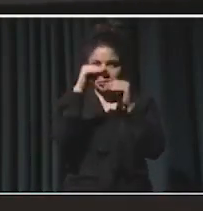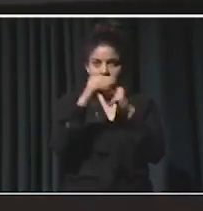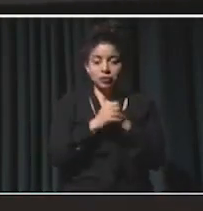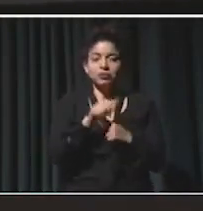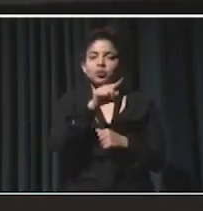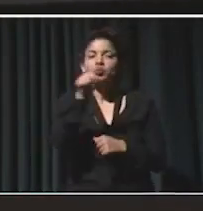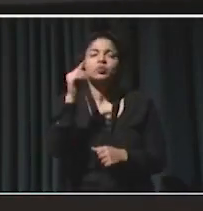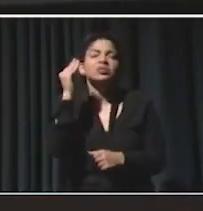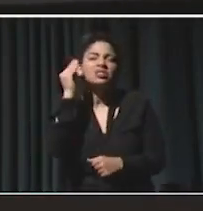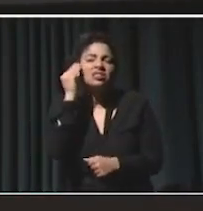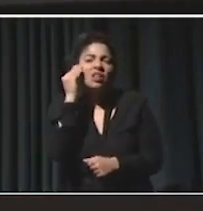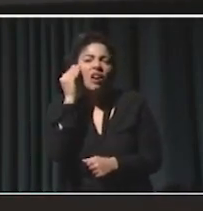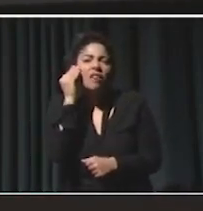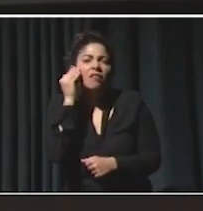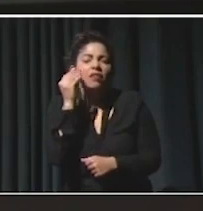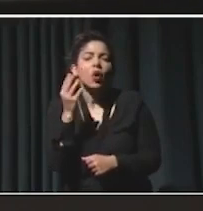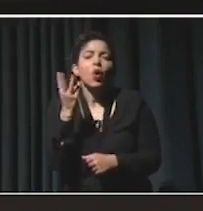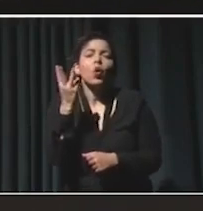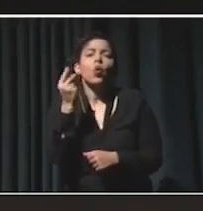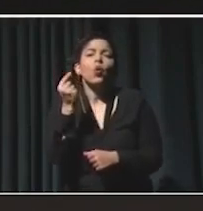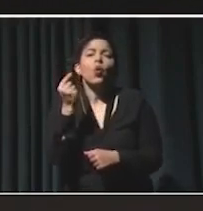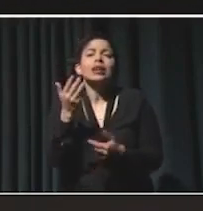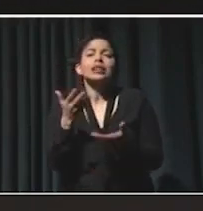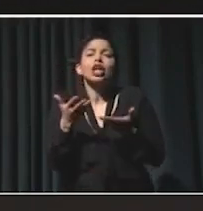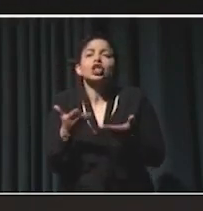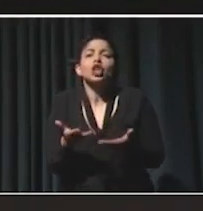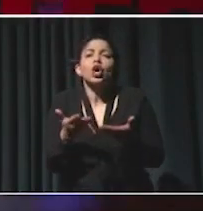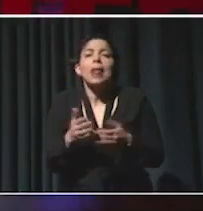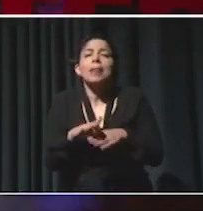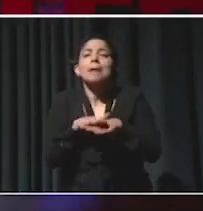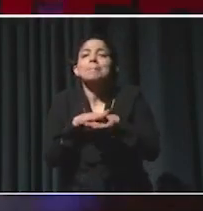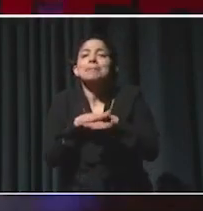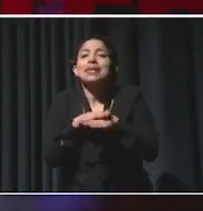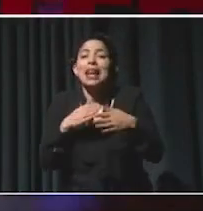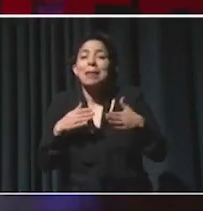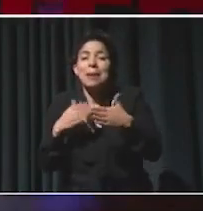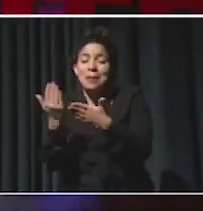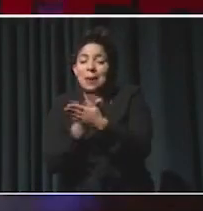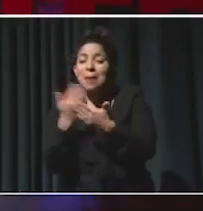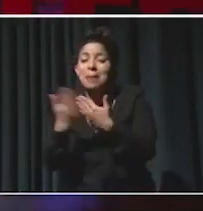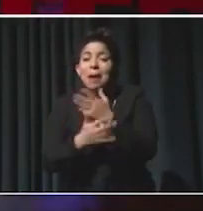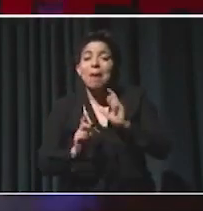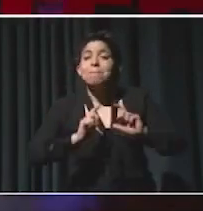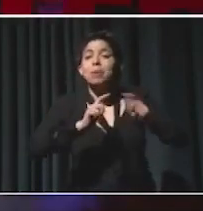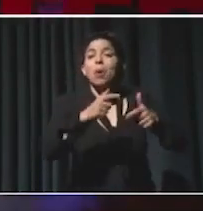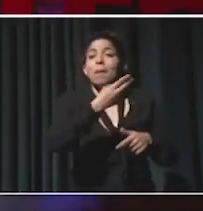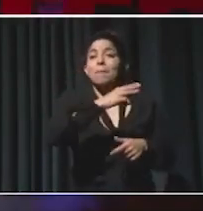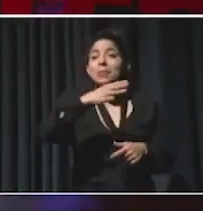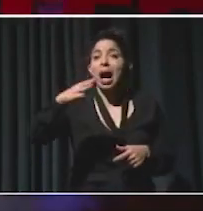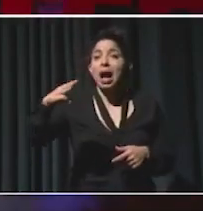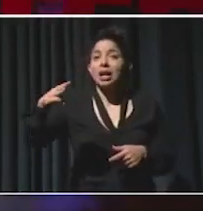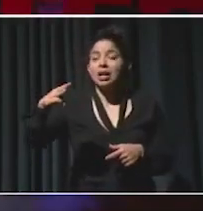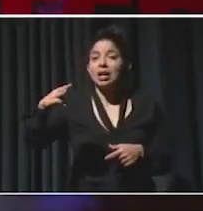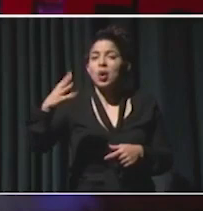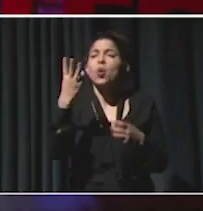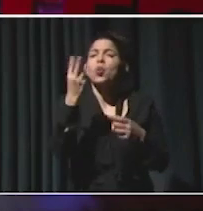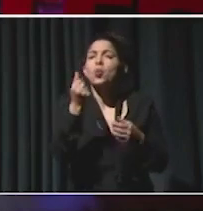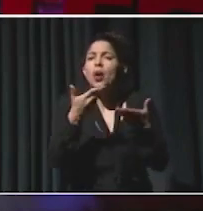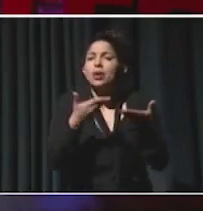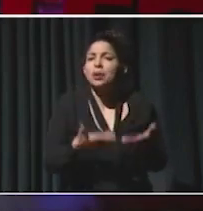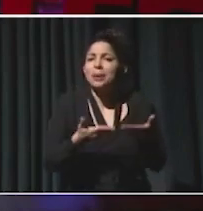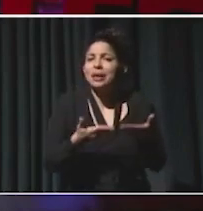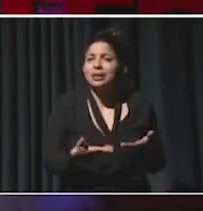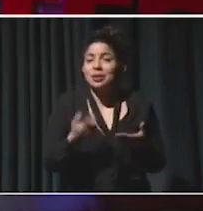¿Saben ustedes cuántas toneladas de piel son desechadas al mar año con año, producto de